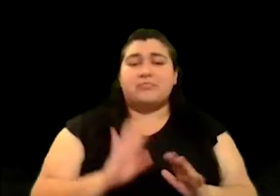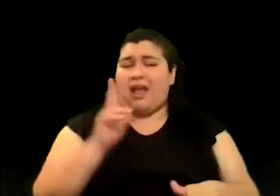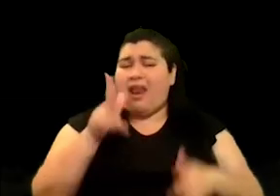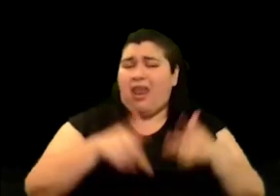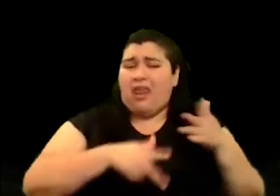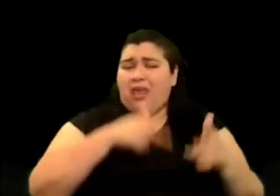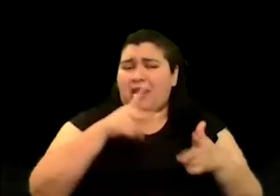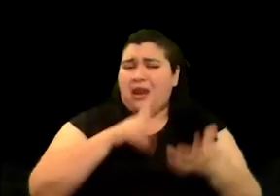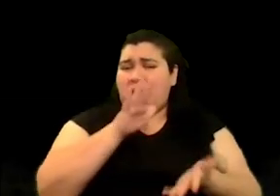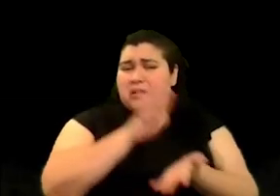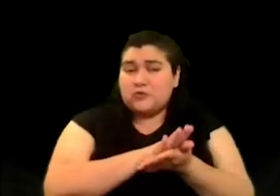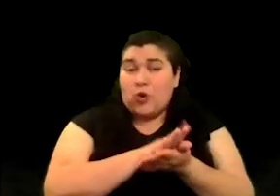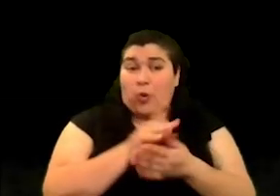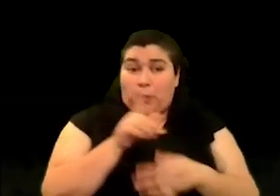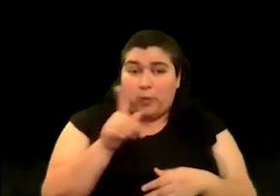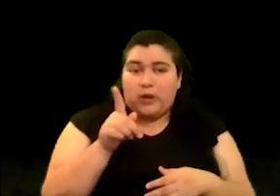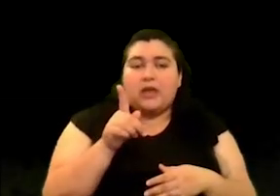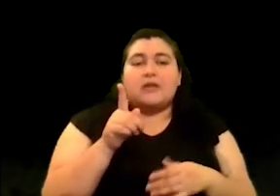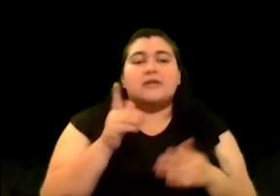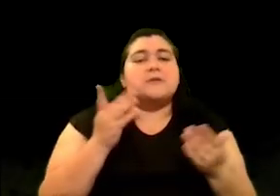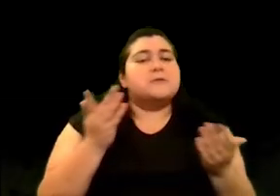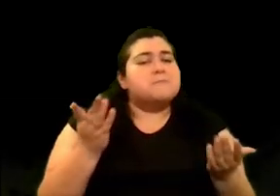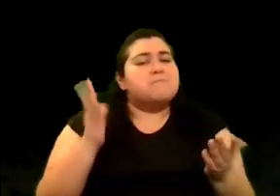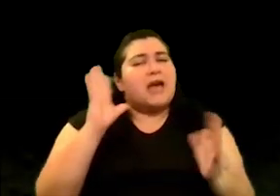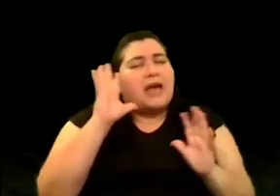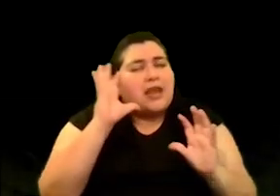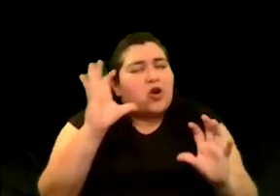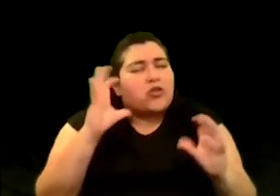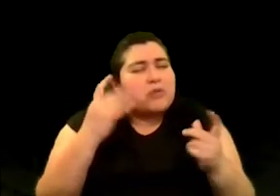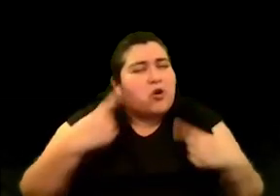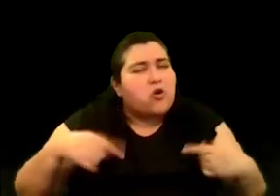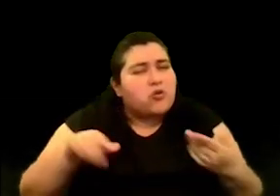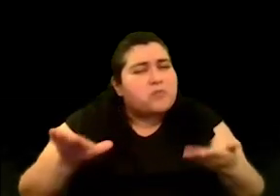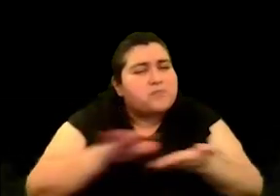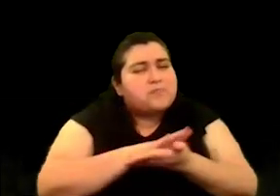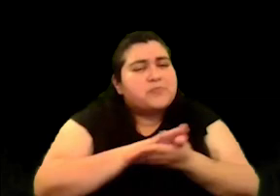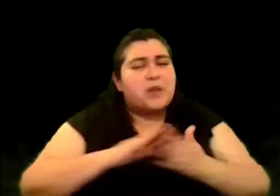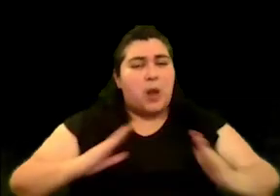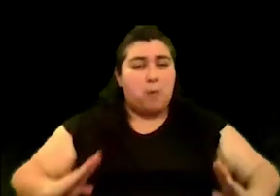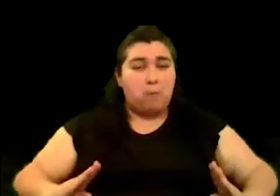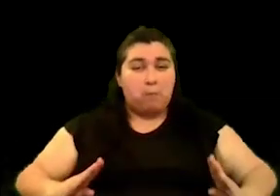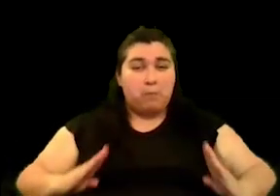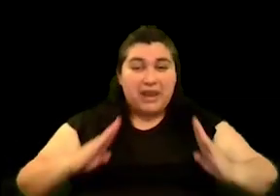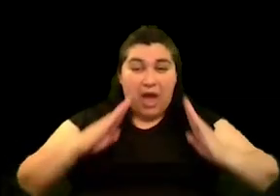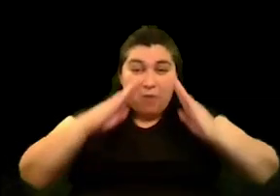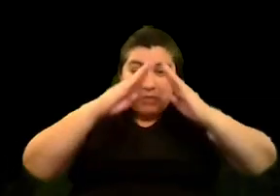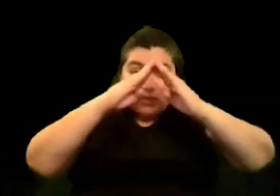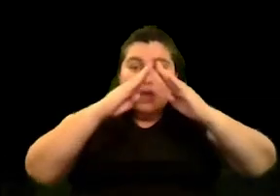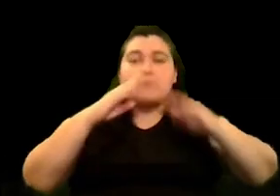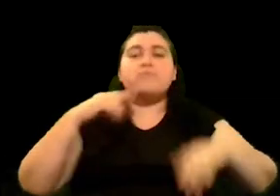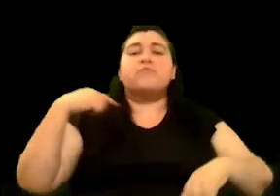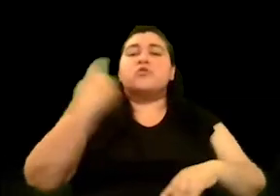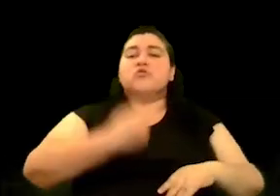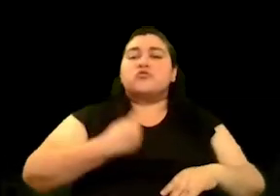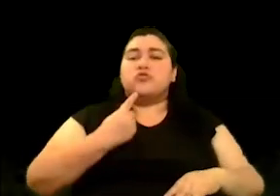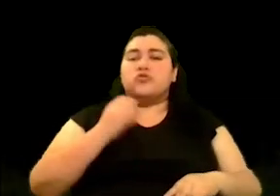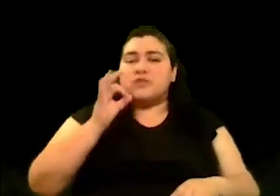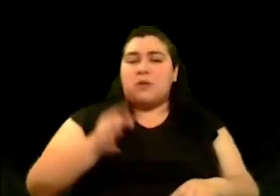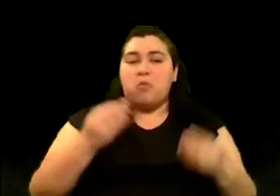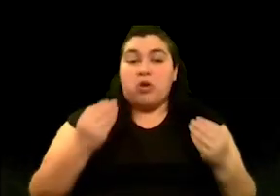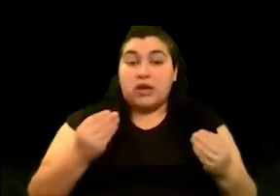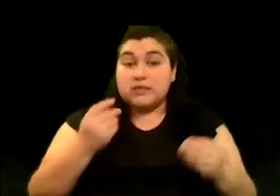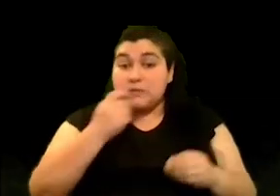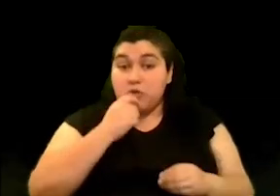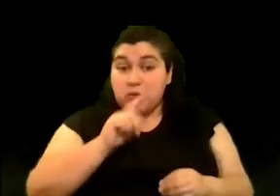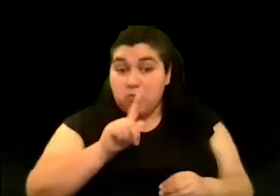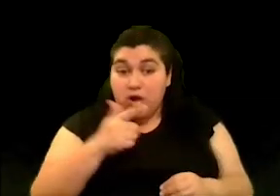del MLA, recordemos algo tan básico como la pirámide de Kelsen, para que sepamos que incluso si no estuviera el MLA,